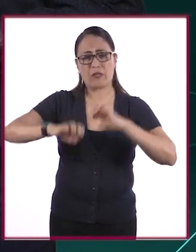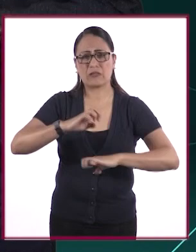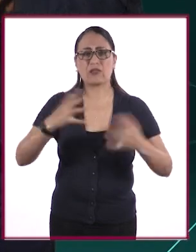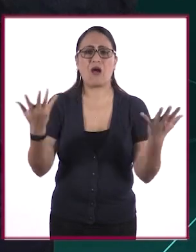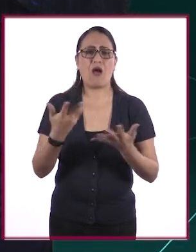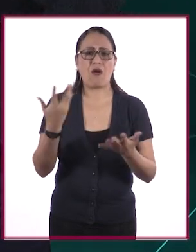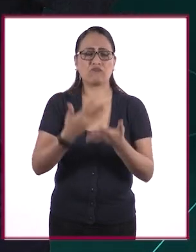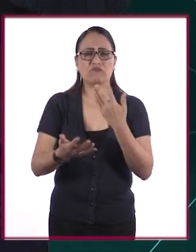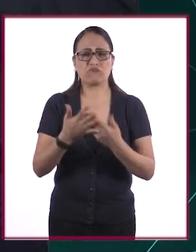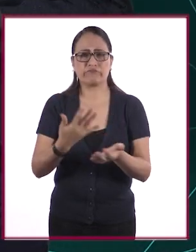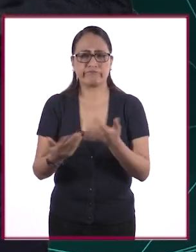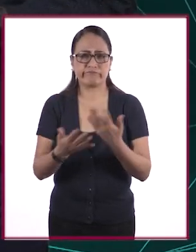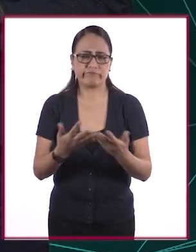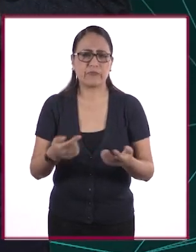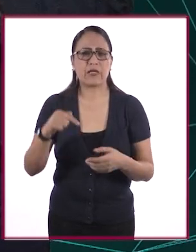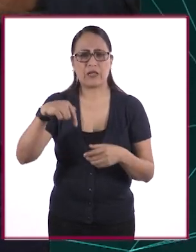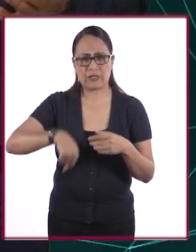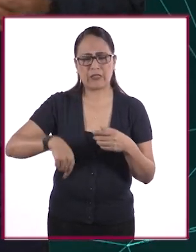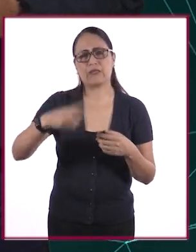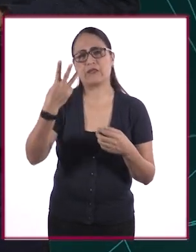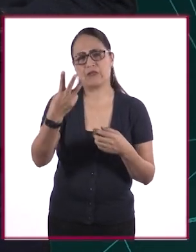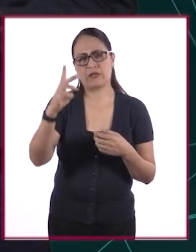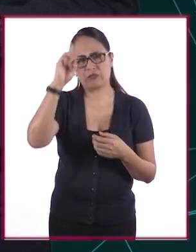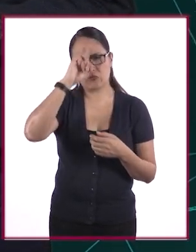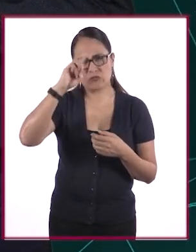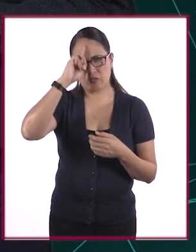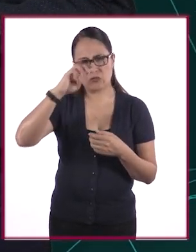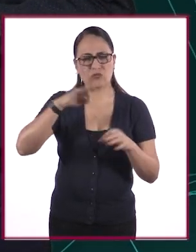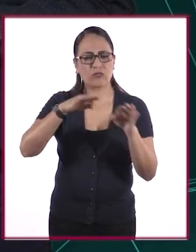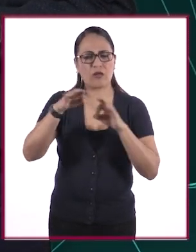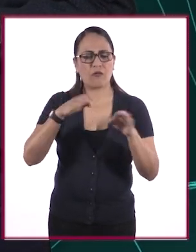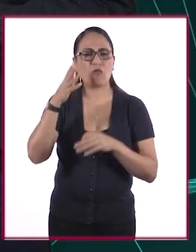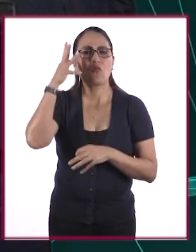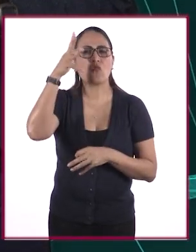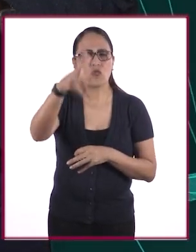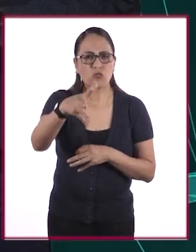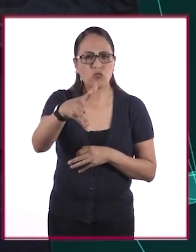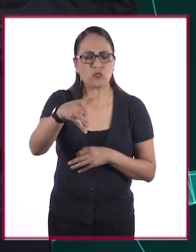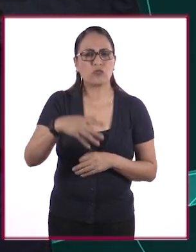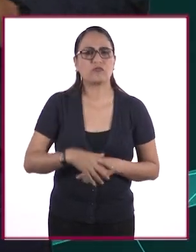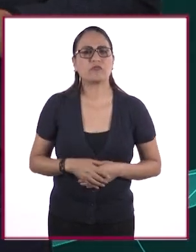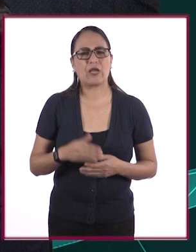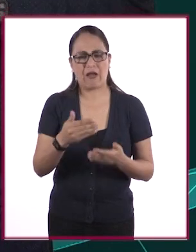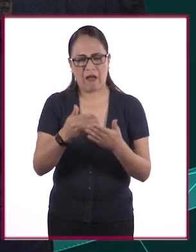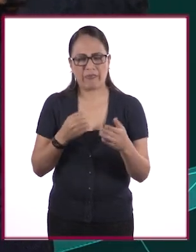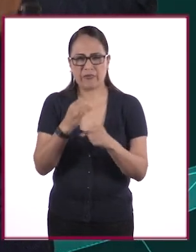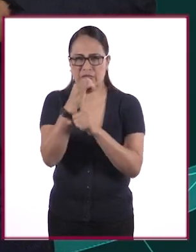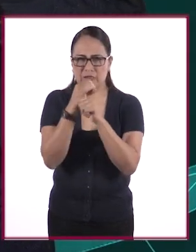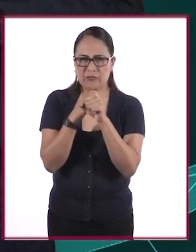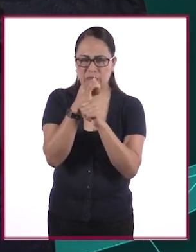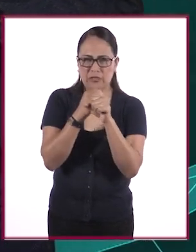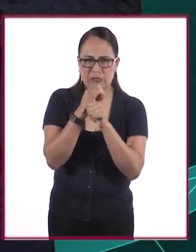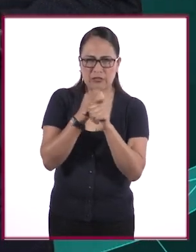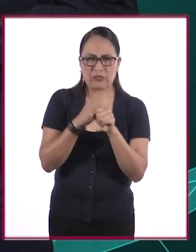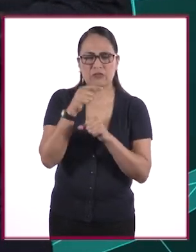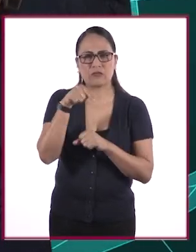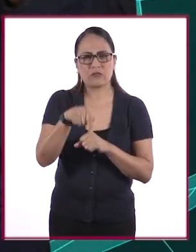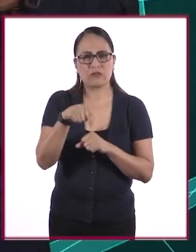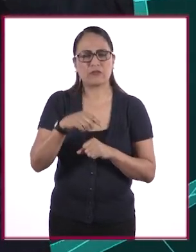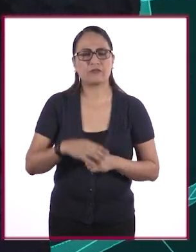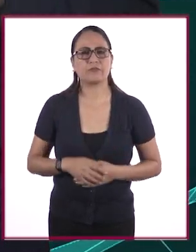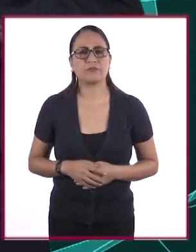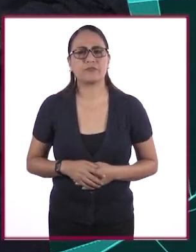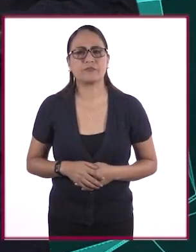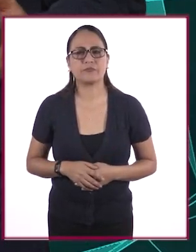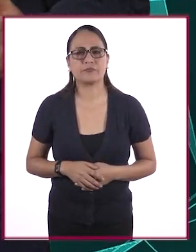manufacturera. Aquí 3 recomendaciones para los empleos del futuro de acuerdo con el estudio Towards an AI Strategy in Mexico, Harnessing the